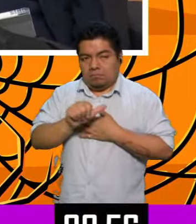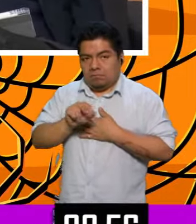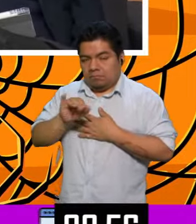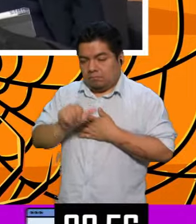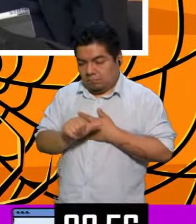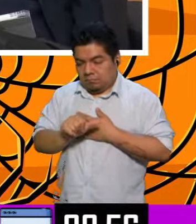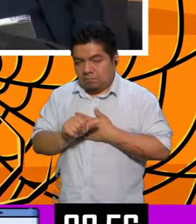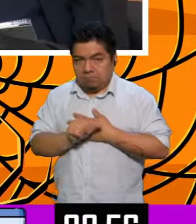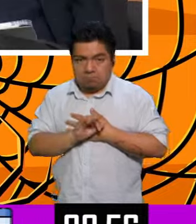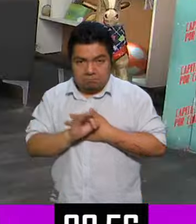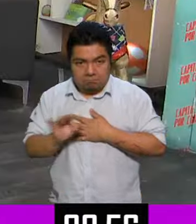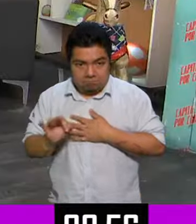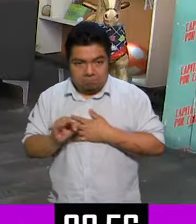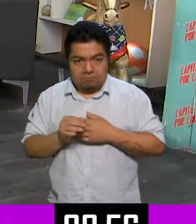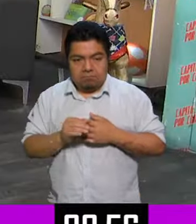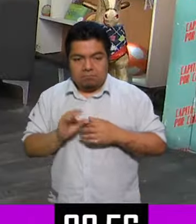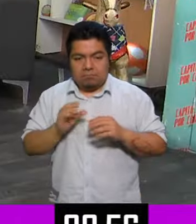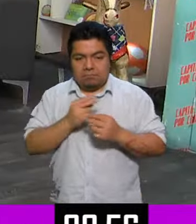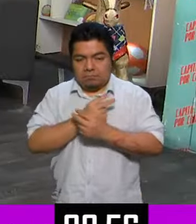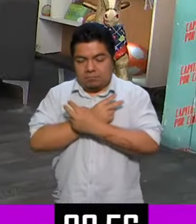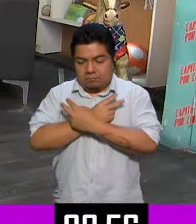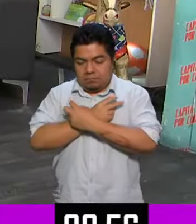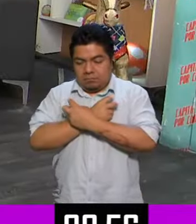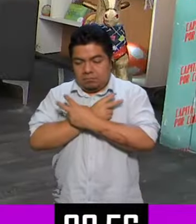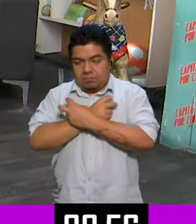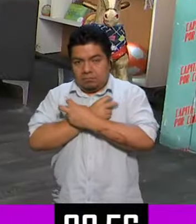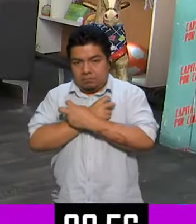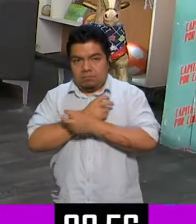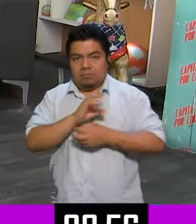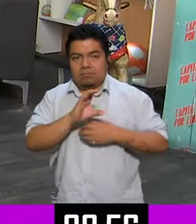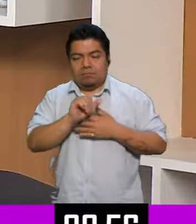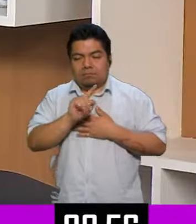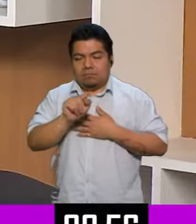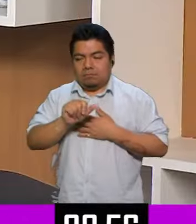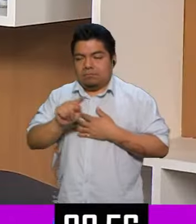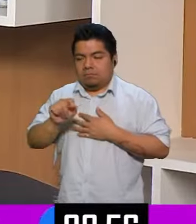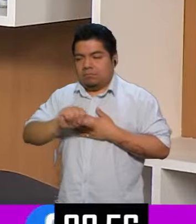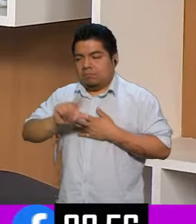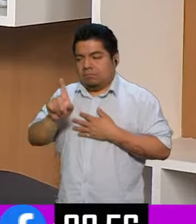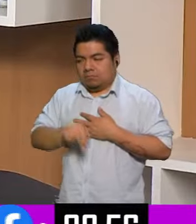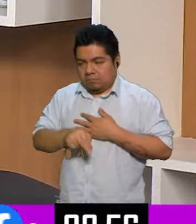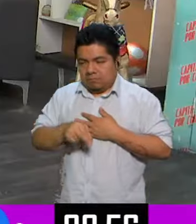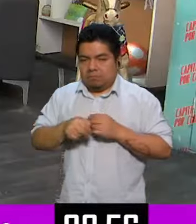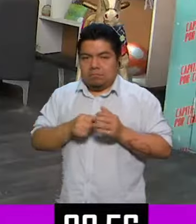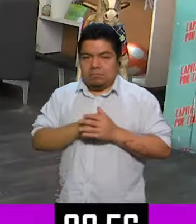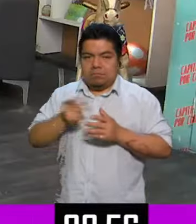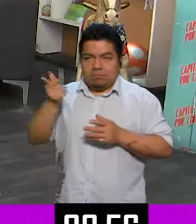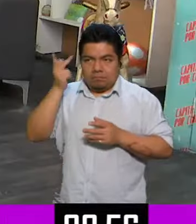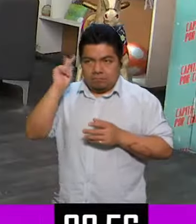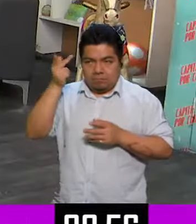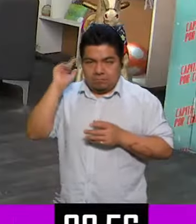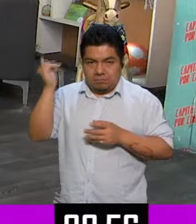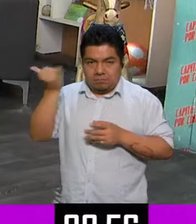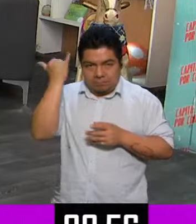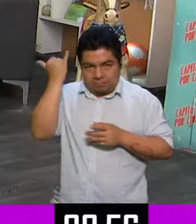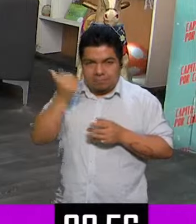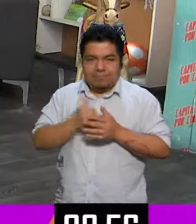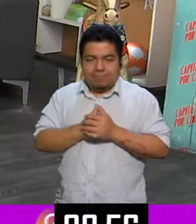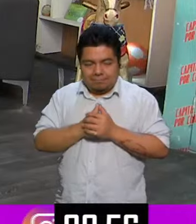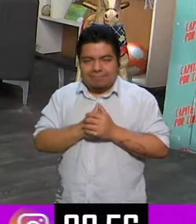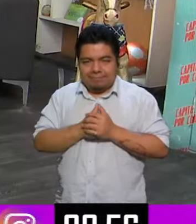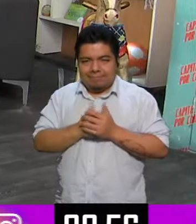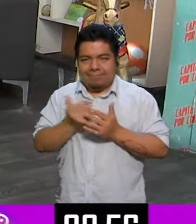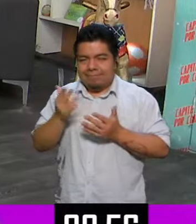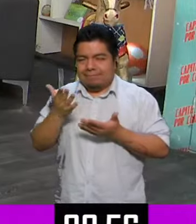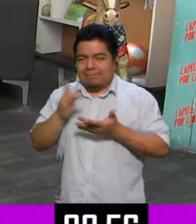Charrolandia, podría ser. Charrolandia, que es la Calacas. O Charrocitlán. Por eso nos llamamos Pendejuícuaro. Doctor Zagal,